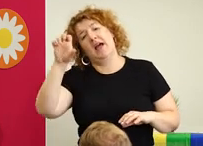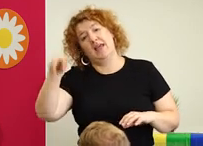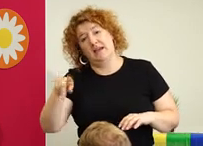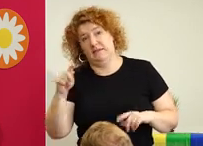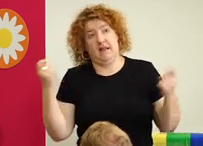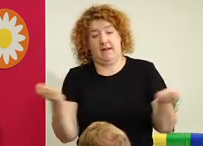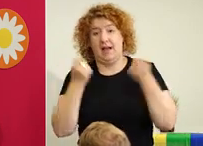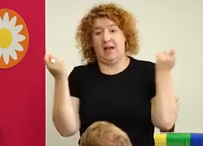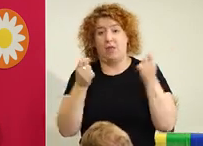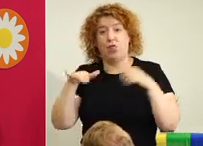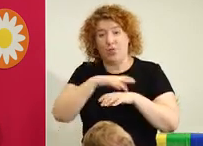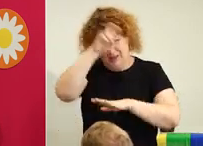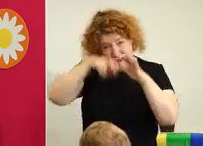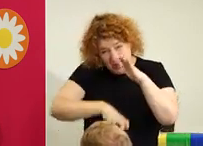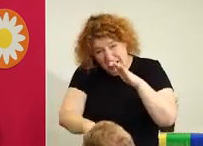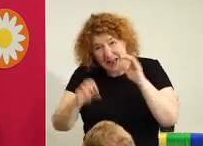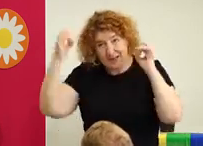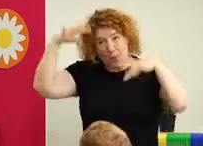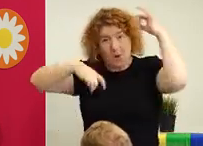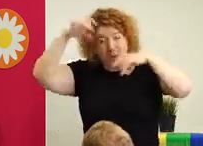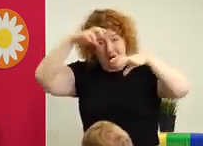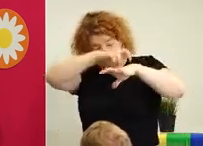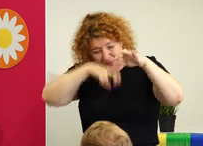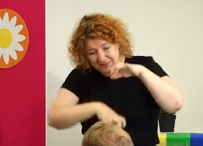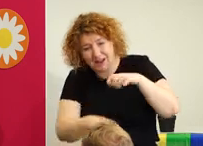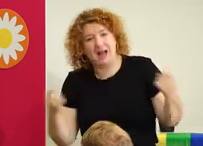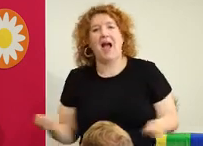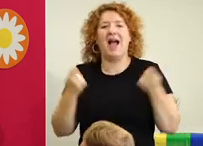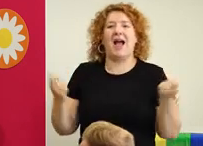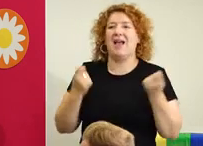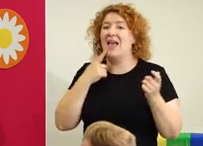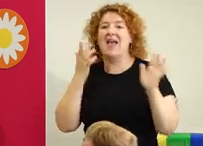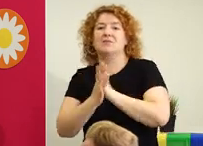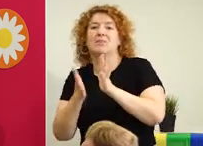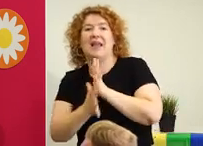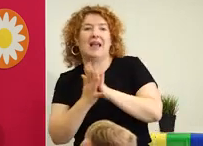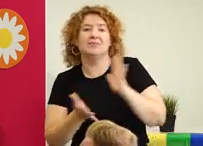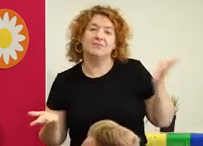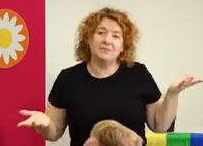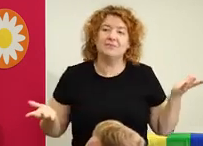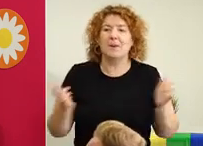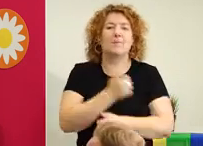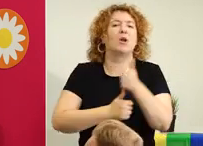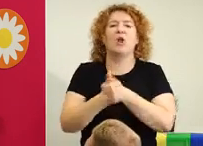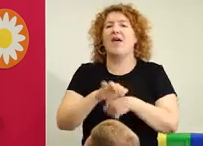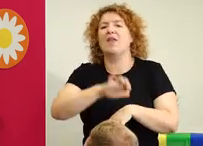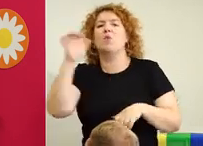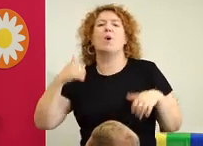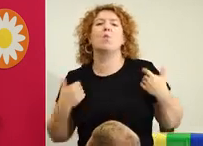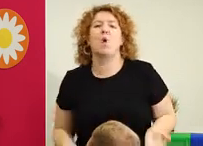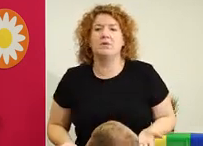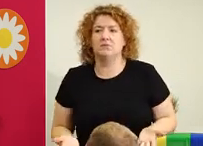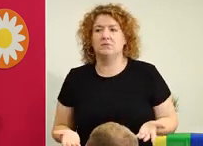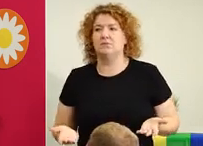campaña en un búnker, en un refugio antiaéreo, explicándonos a todos los europeos y las europeas que la primera prioridad de Europa en este